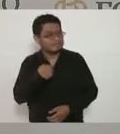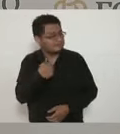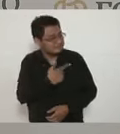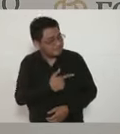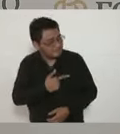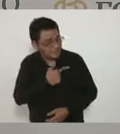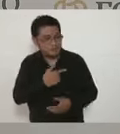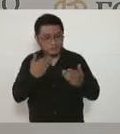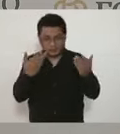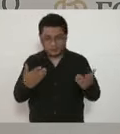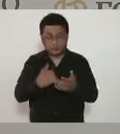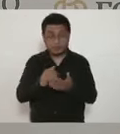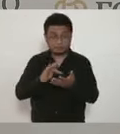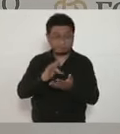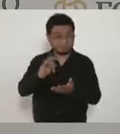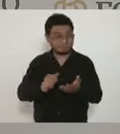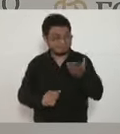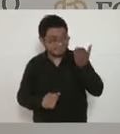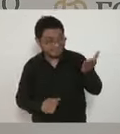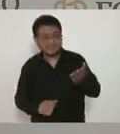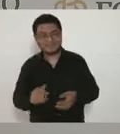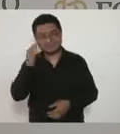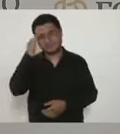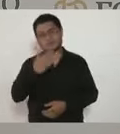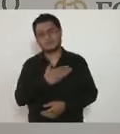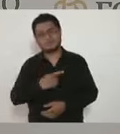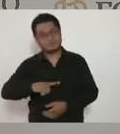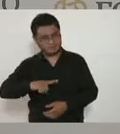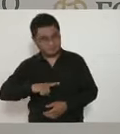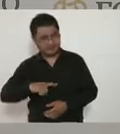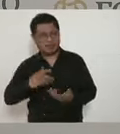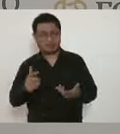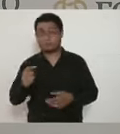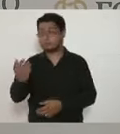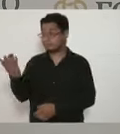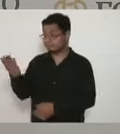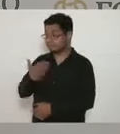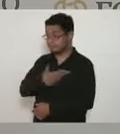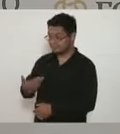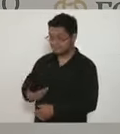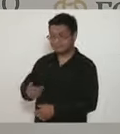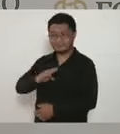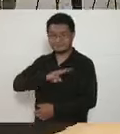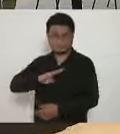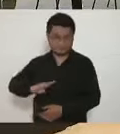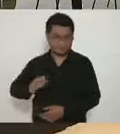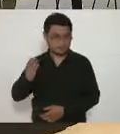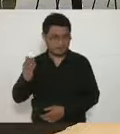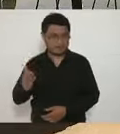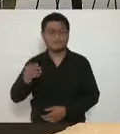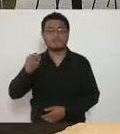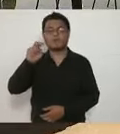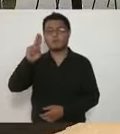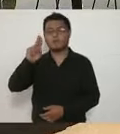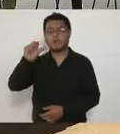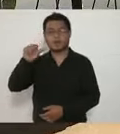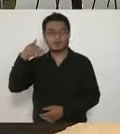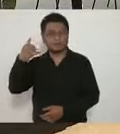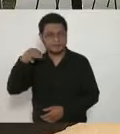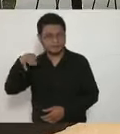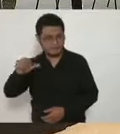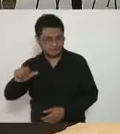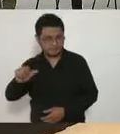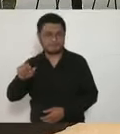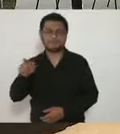aquí, agradecerle al gobernador, a la presidenta municipal de Guaymas, que